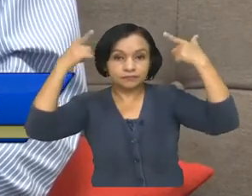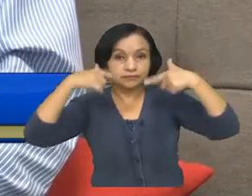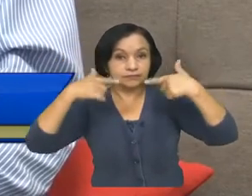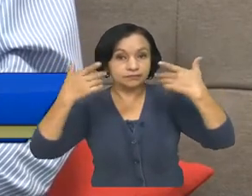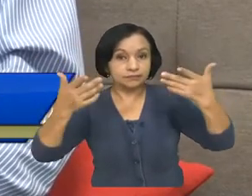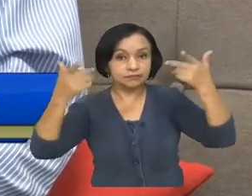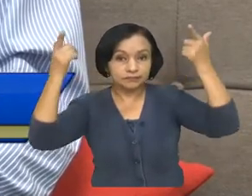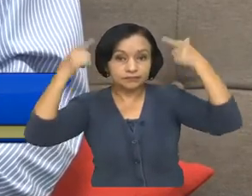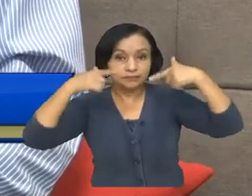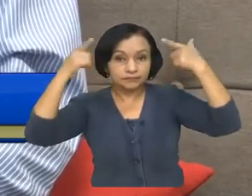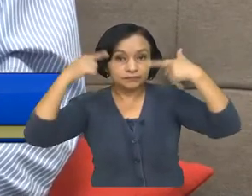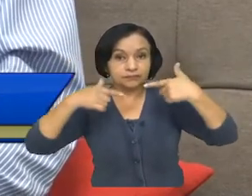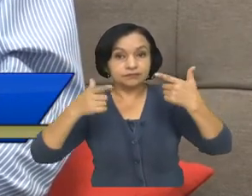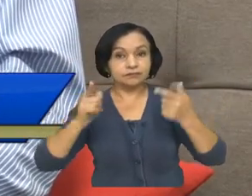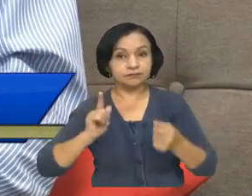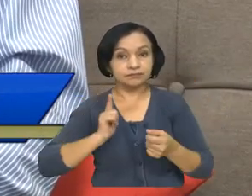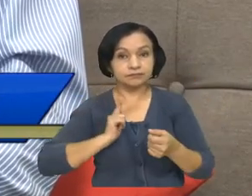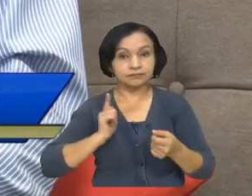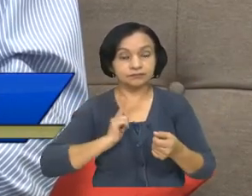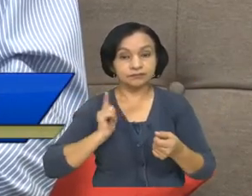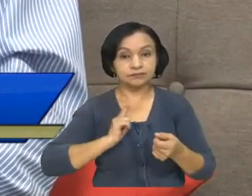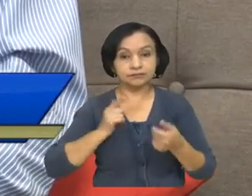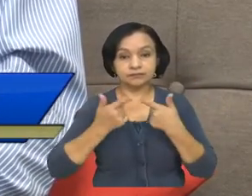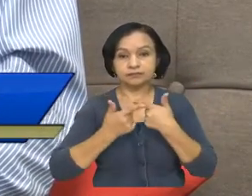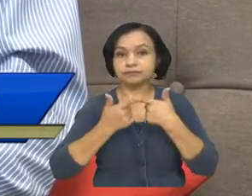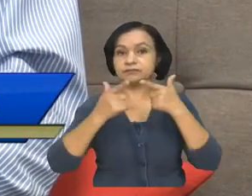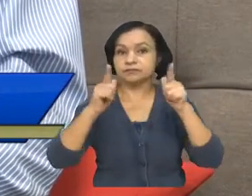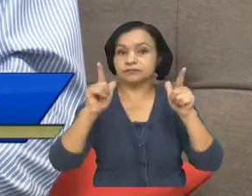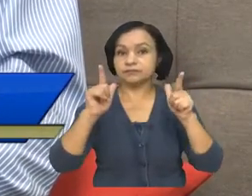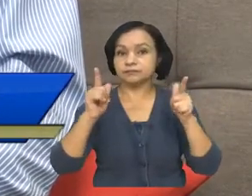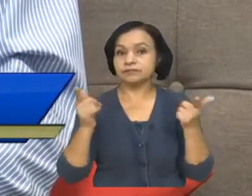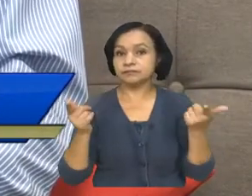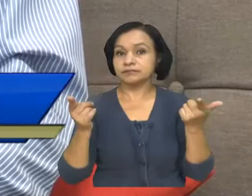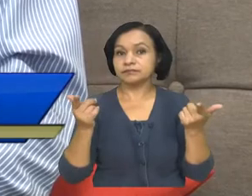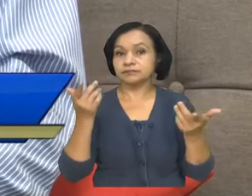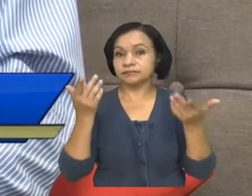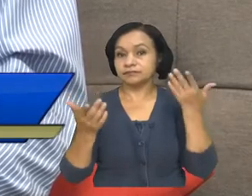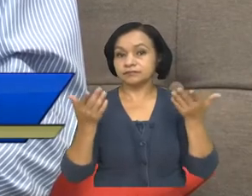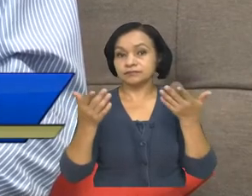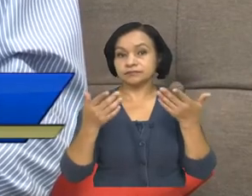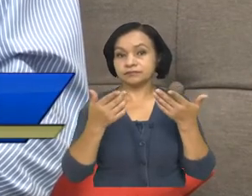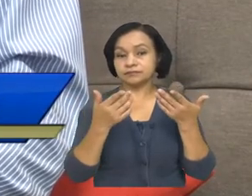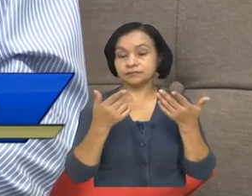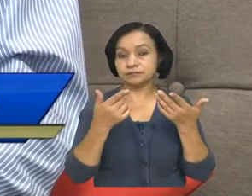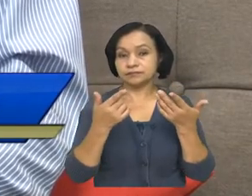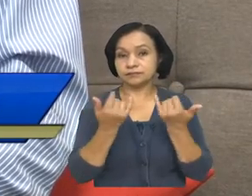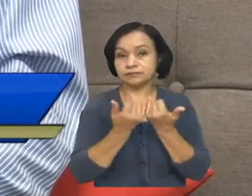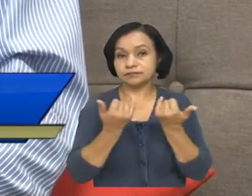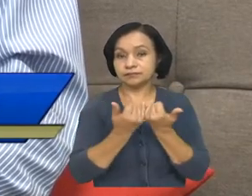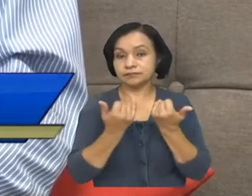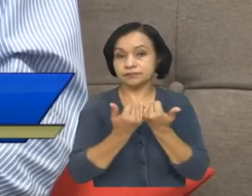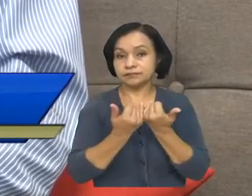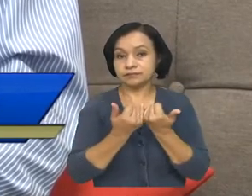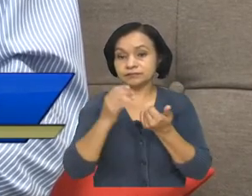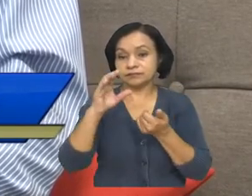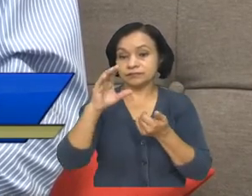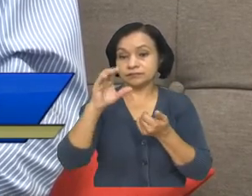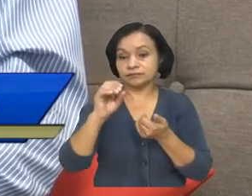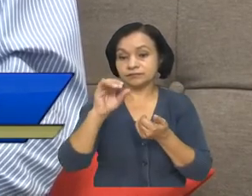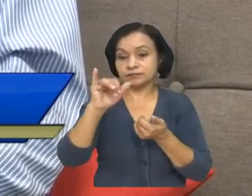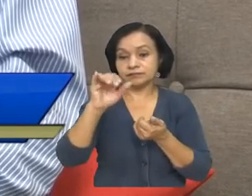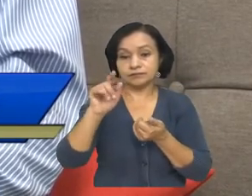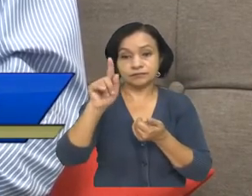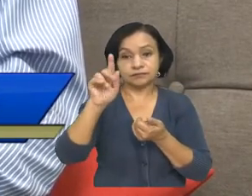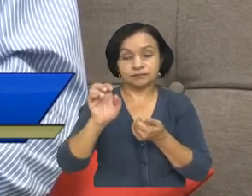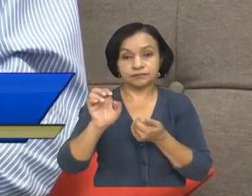como Masaya estaba pues liberada, pero estaba todavía la cuestión del Coyotepe, que ahí había una